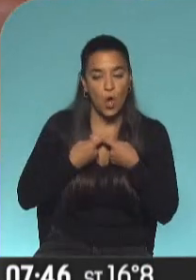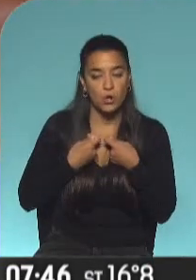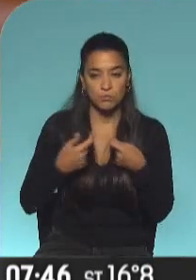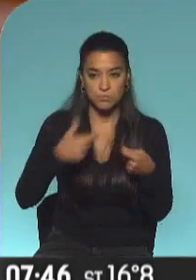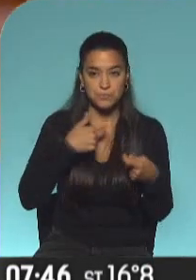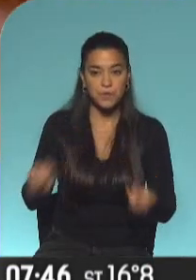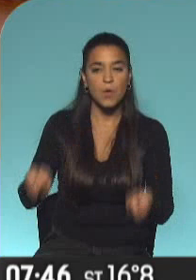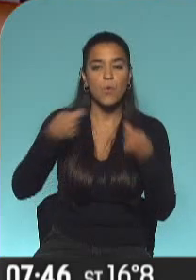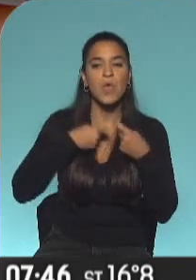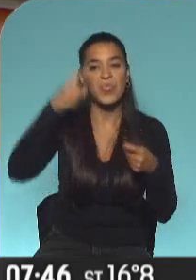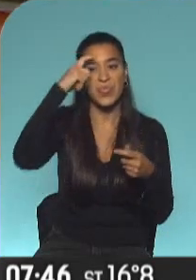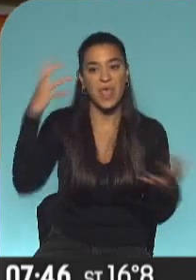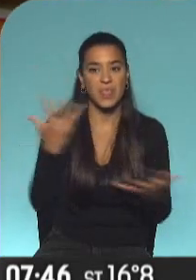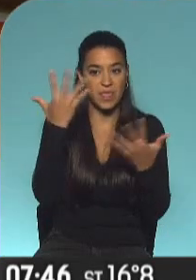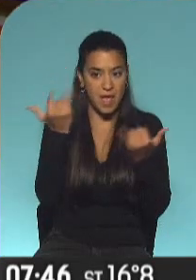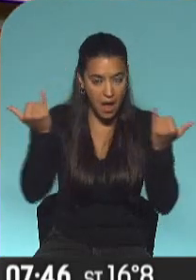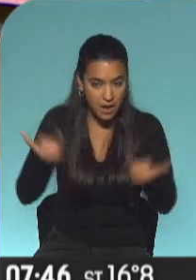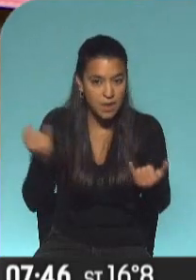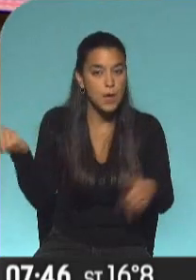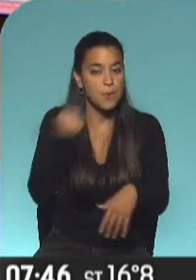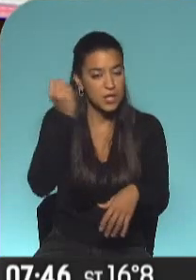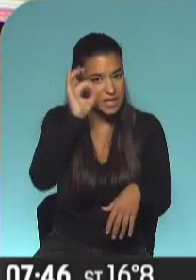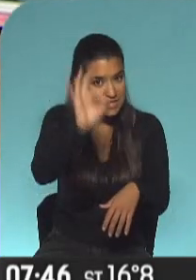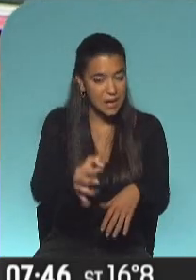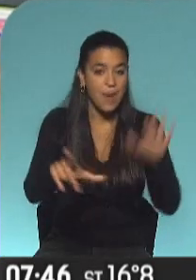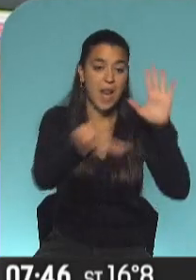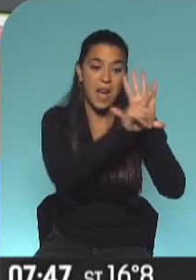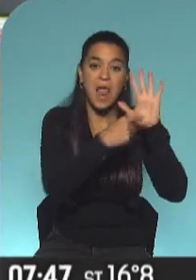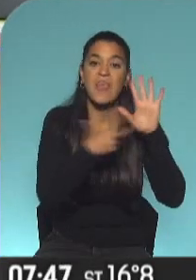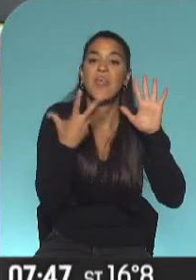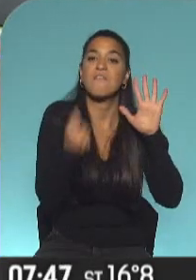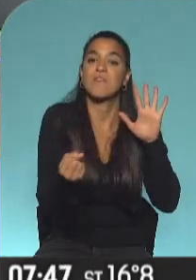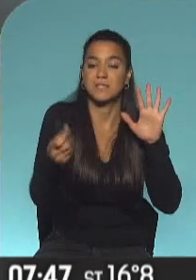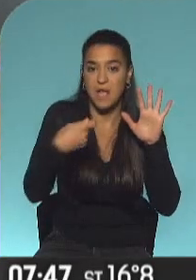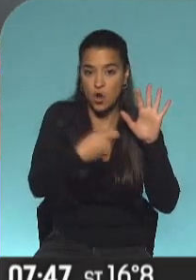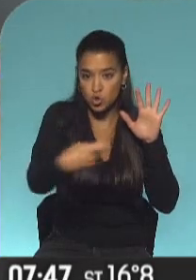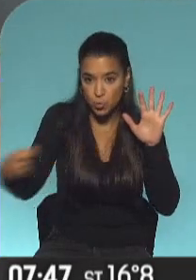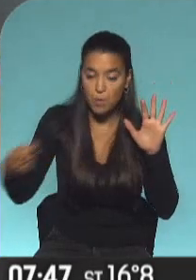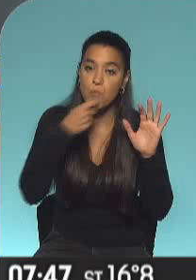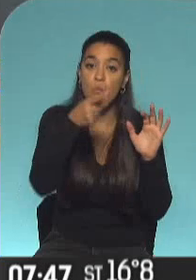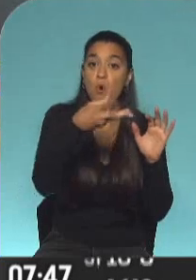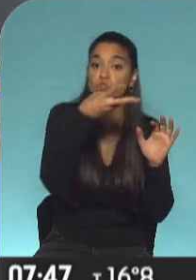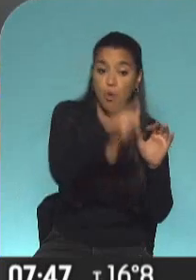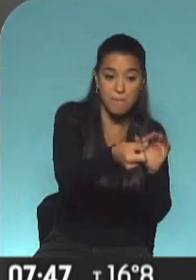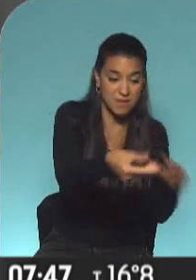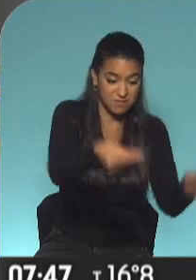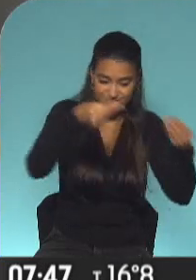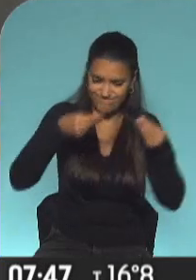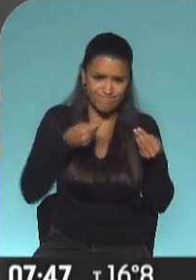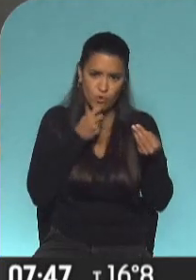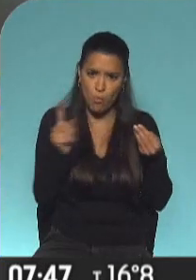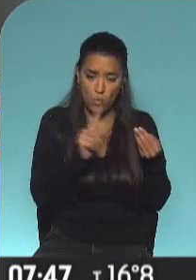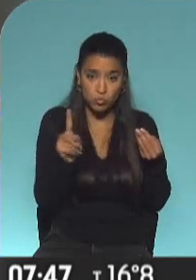como devolución 10 días. Es importante saberlo según la Ley de Defensa del Consumidor. Si vos compraste algo, no te gustó, lo que